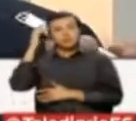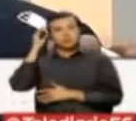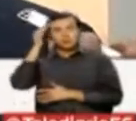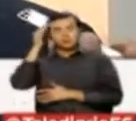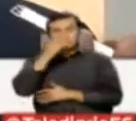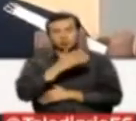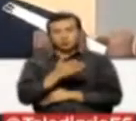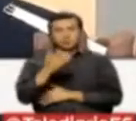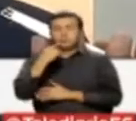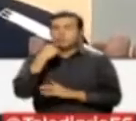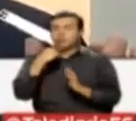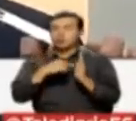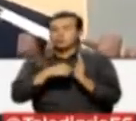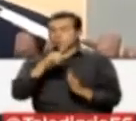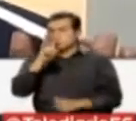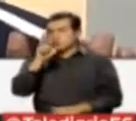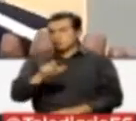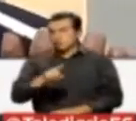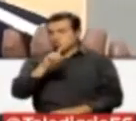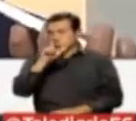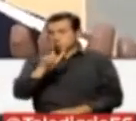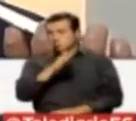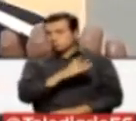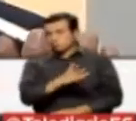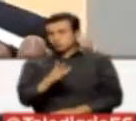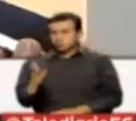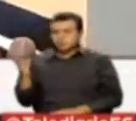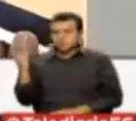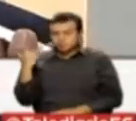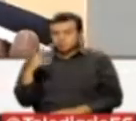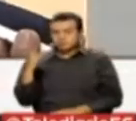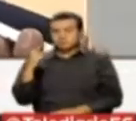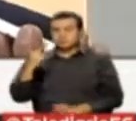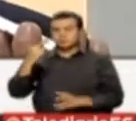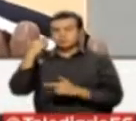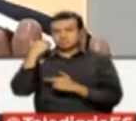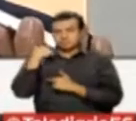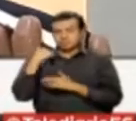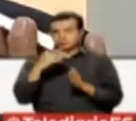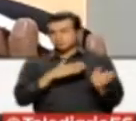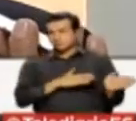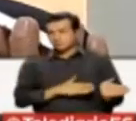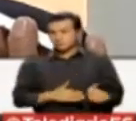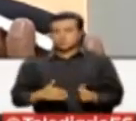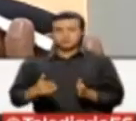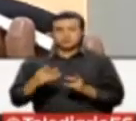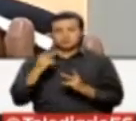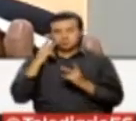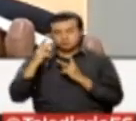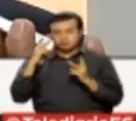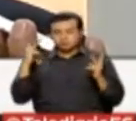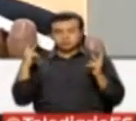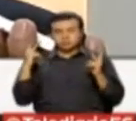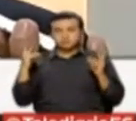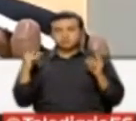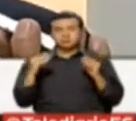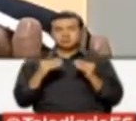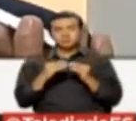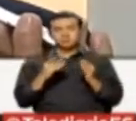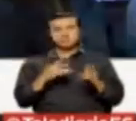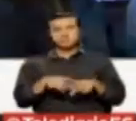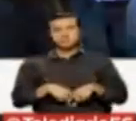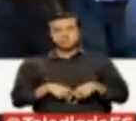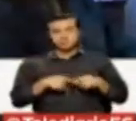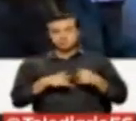lo que una persona pueda obtener conseguir resolver en sus primeros mil días determinante para el largo lo largo de toda la